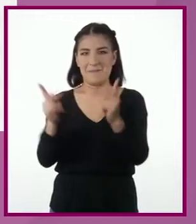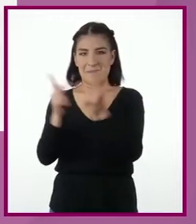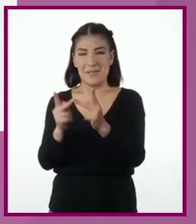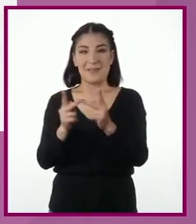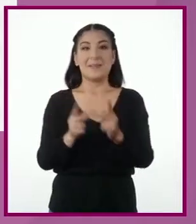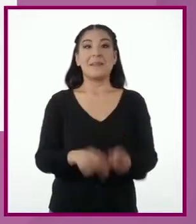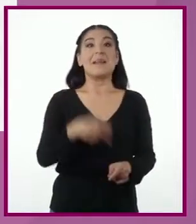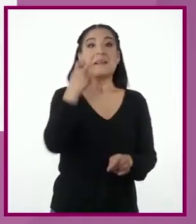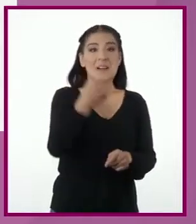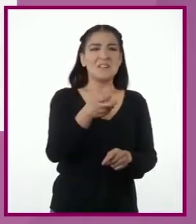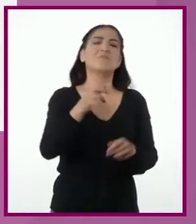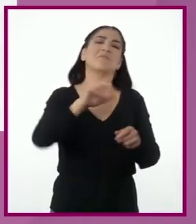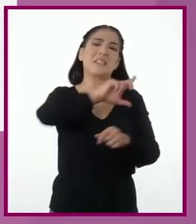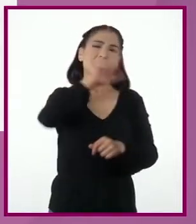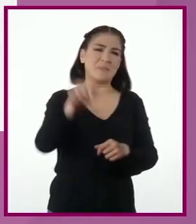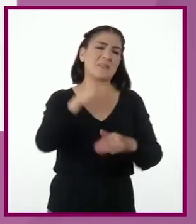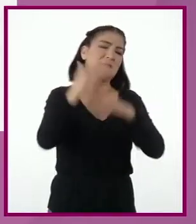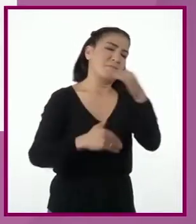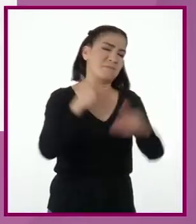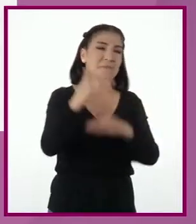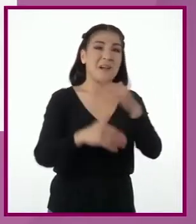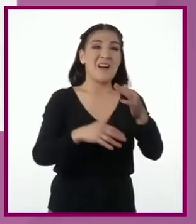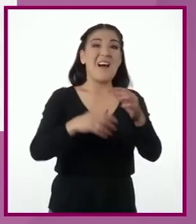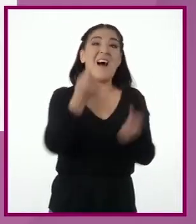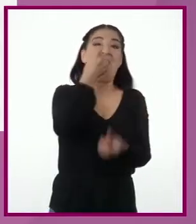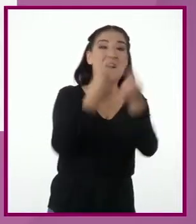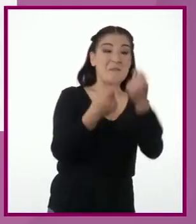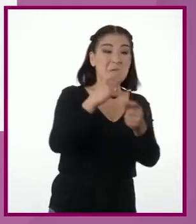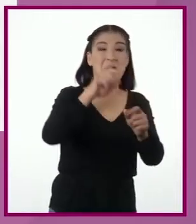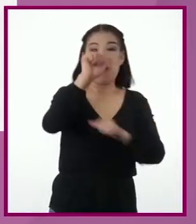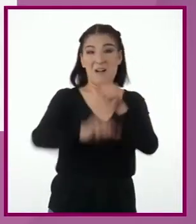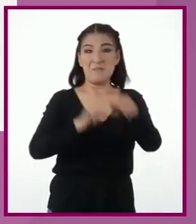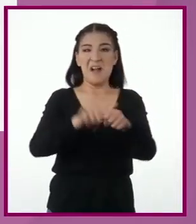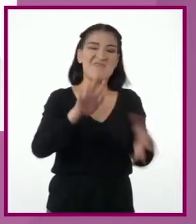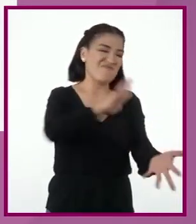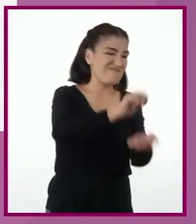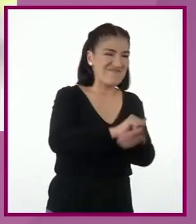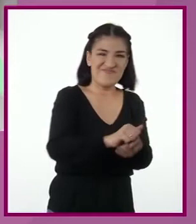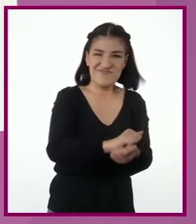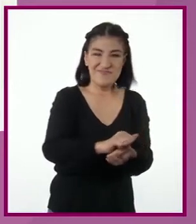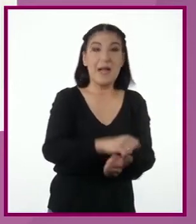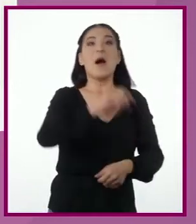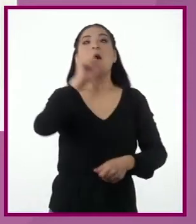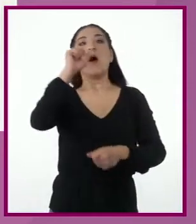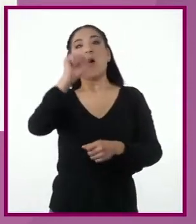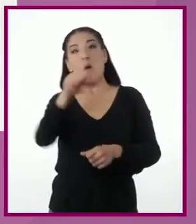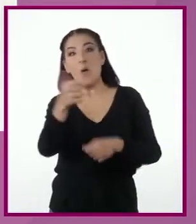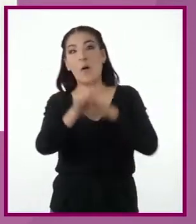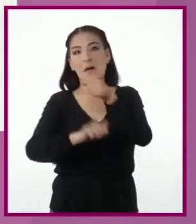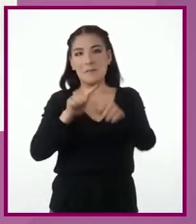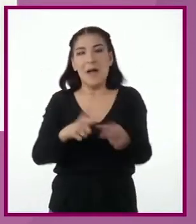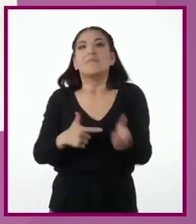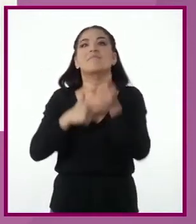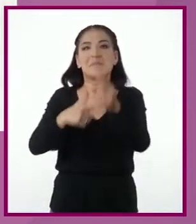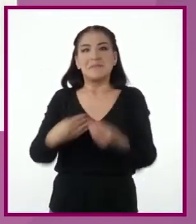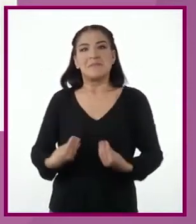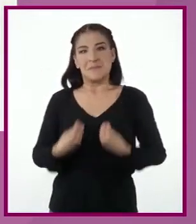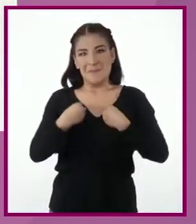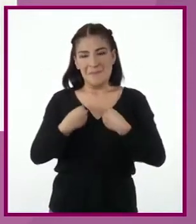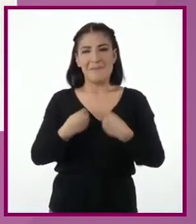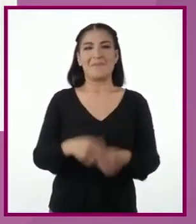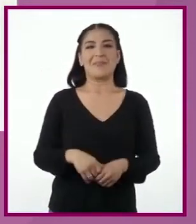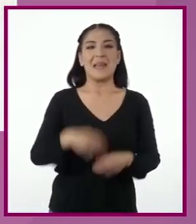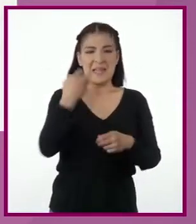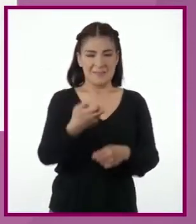tiempo, unas especies se extinguen y otras nuevas se forman. Después de este viaje, redacté un libro